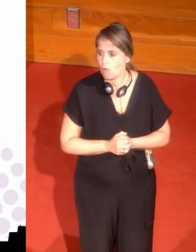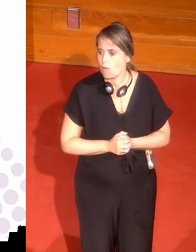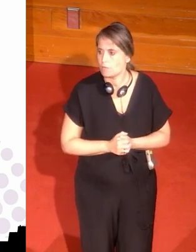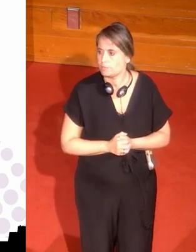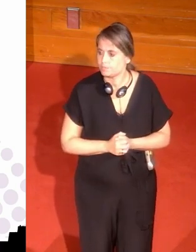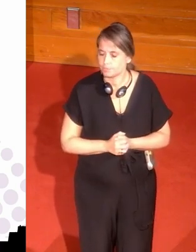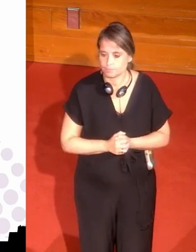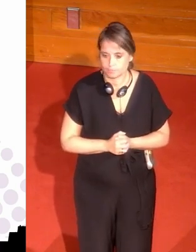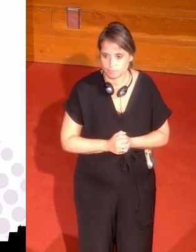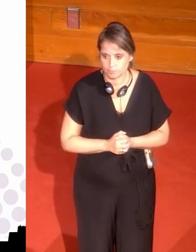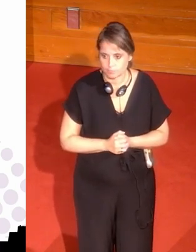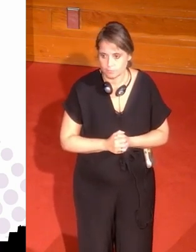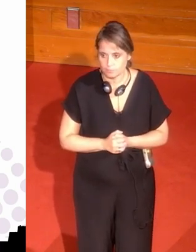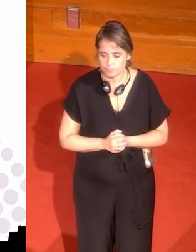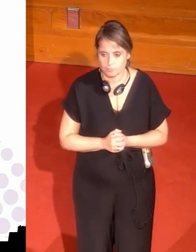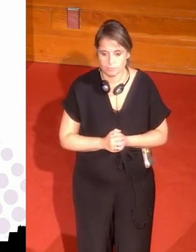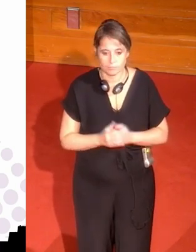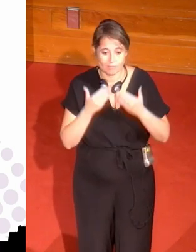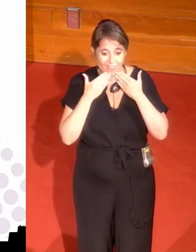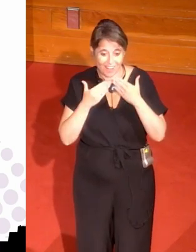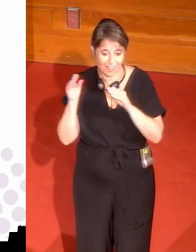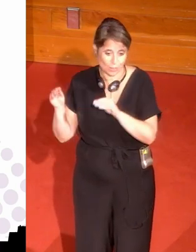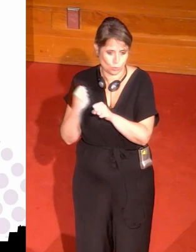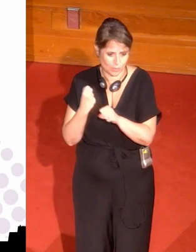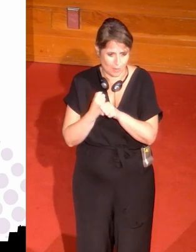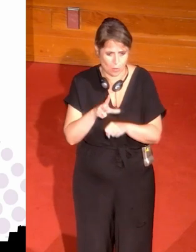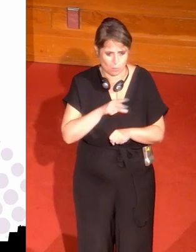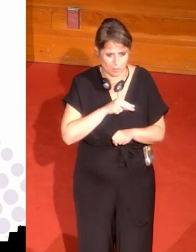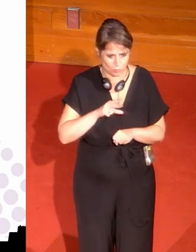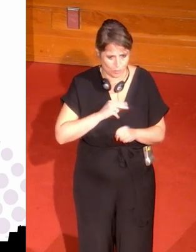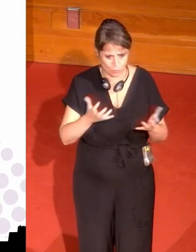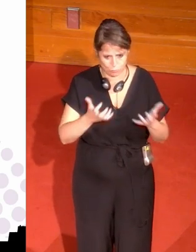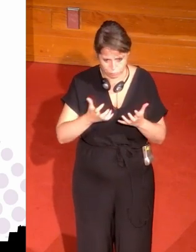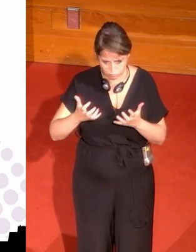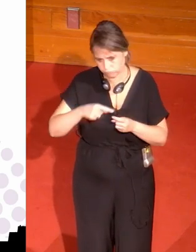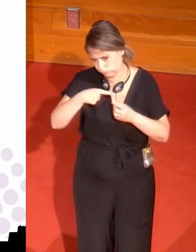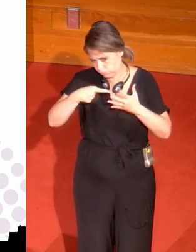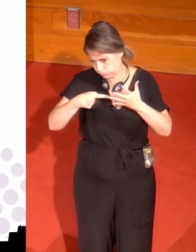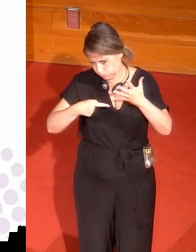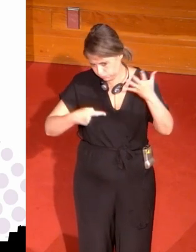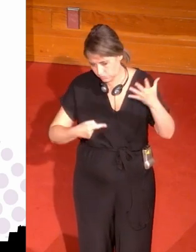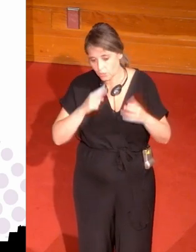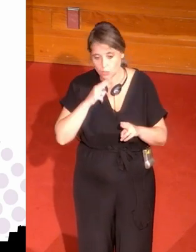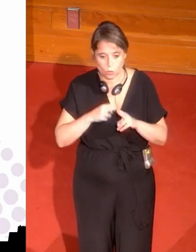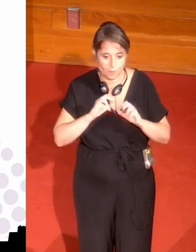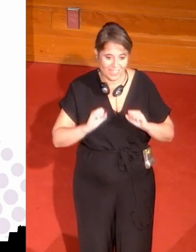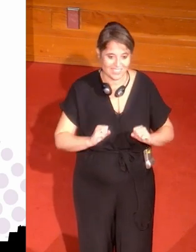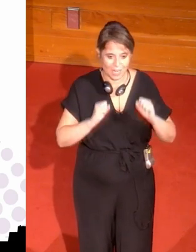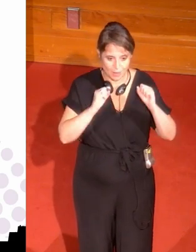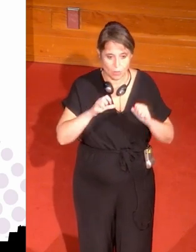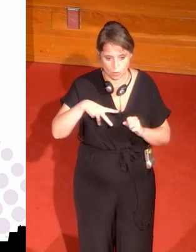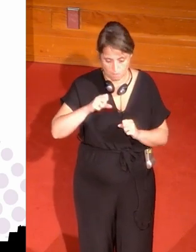internacional lanar es sar esee 2013 Salvador Dear